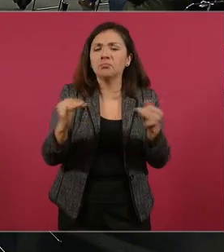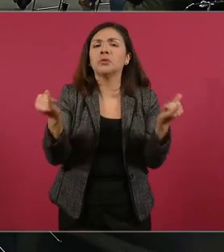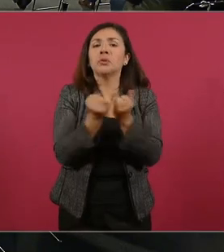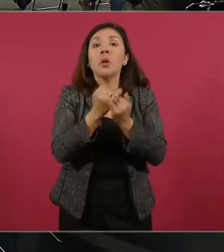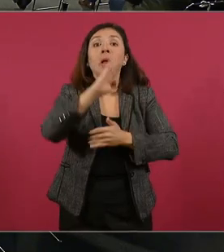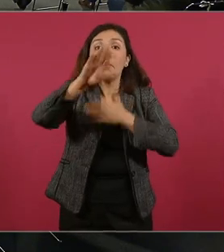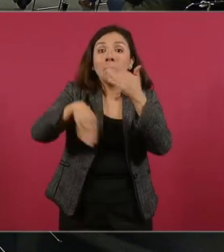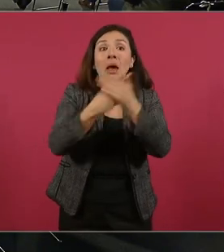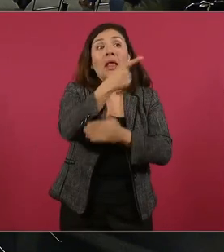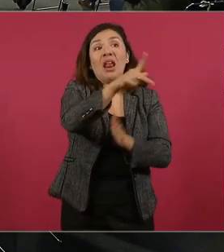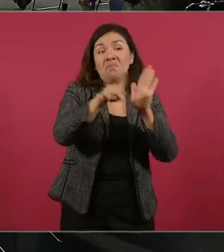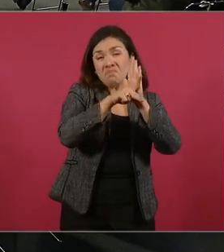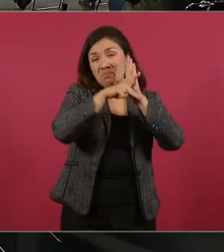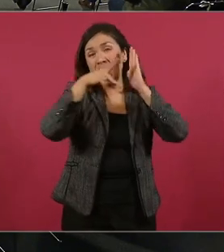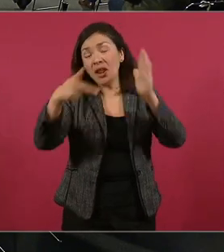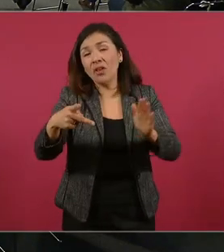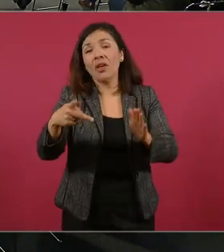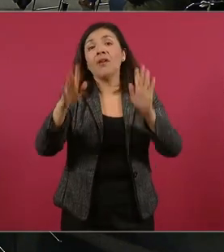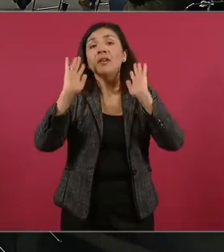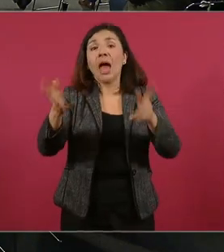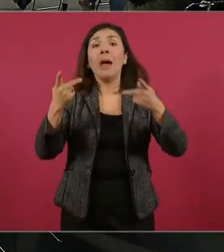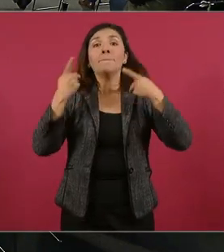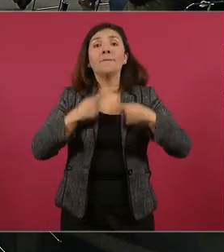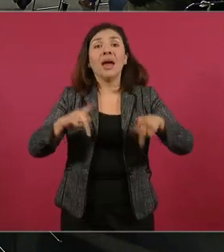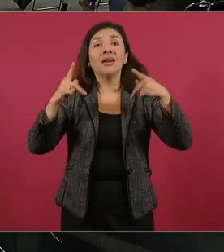del rescate de los